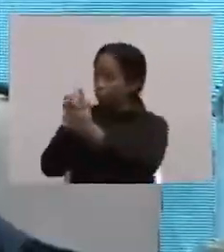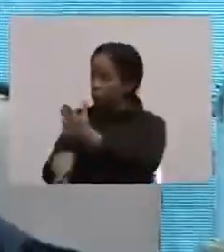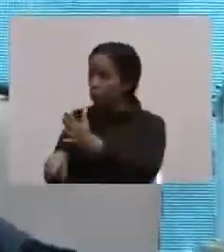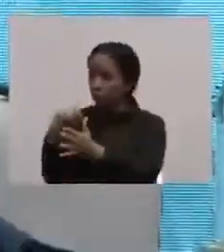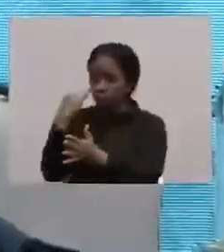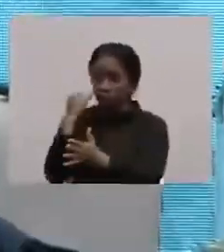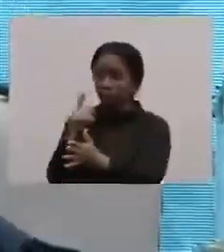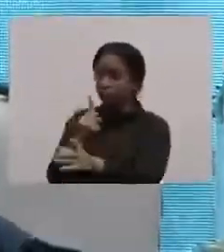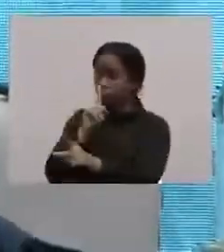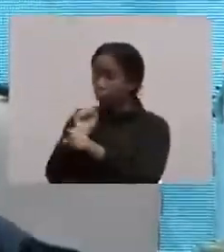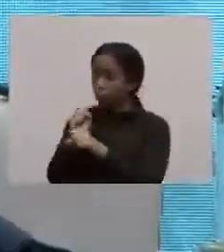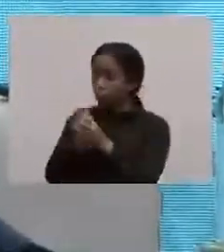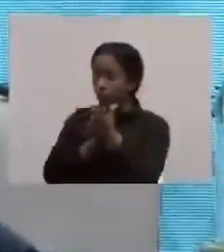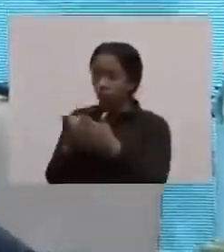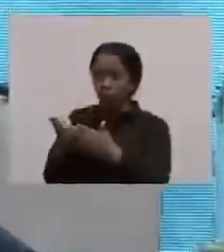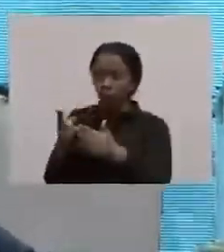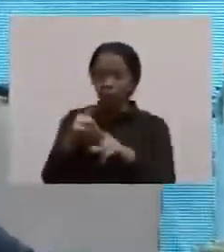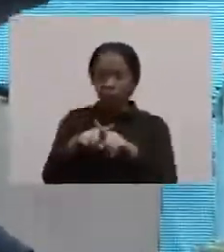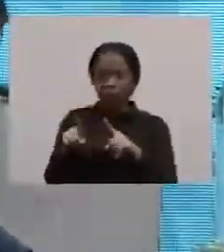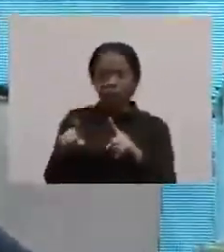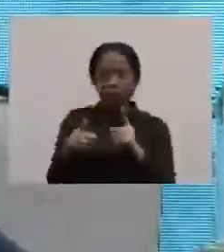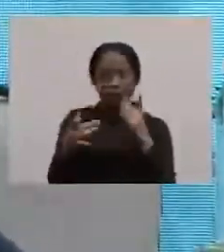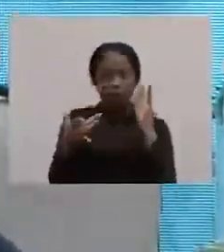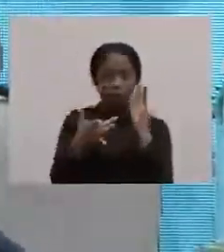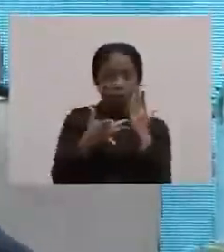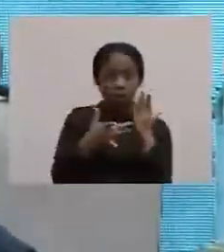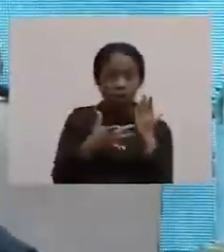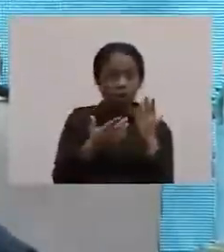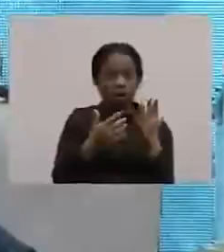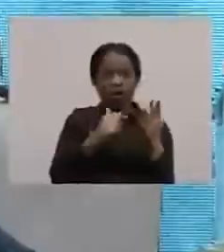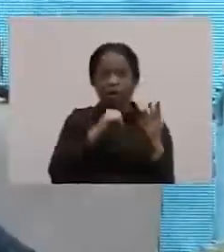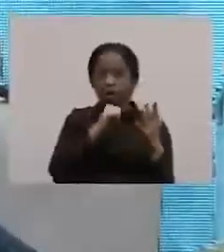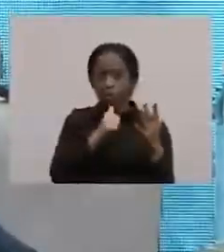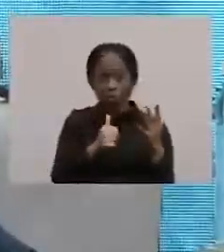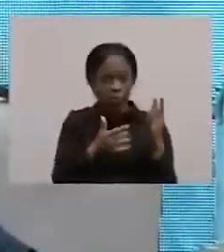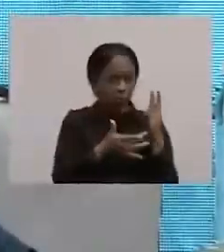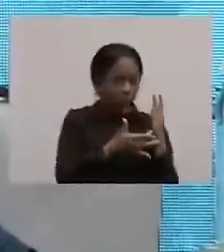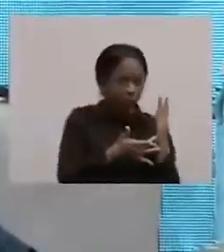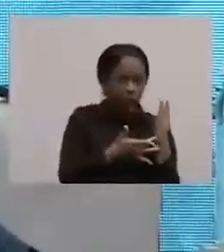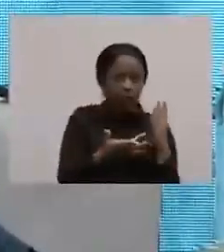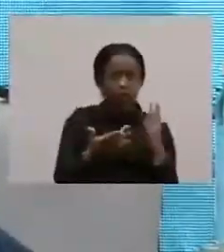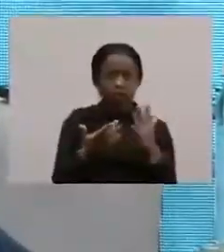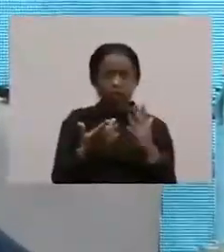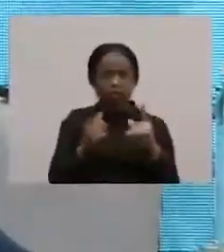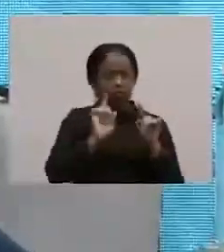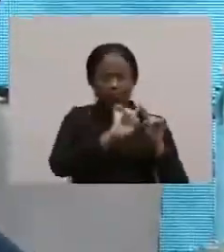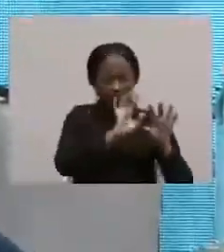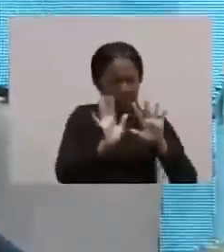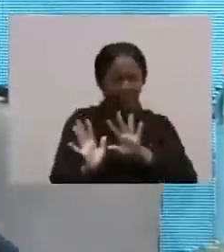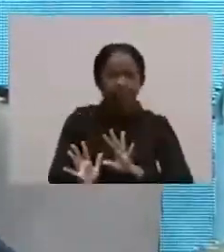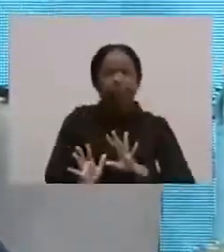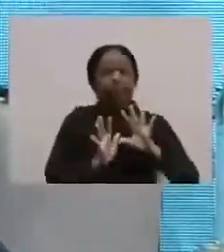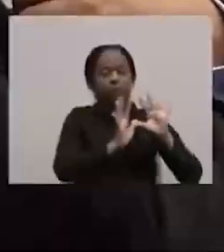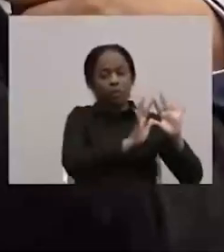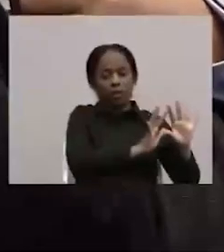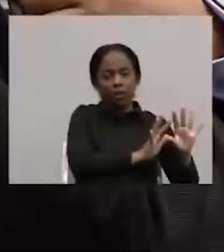información. Pero eso con redes sociales, sin redes sociales, con Gutenberg,